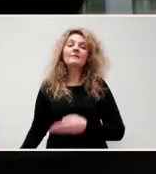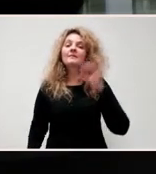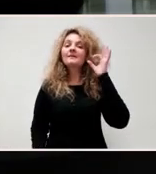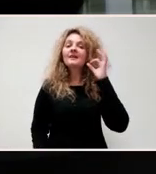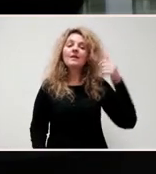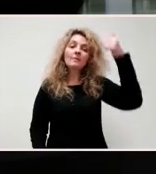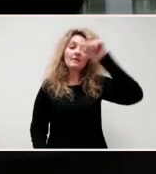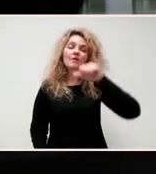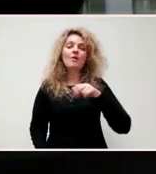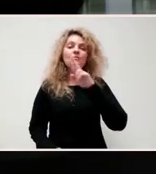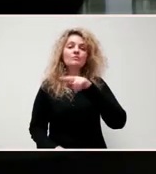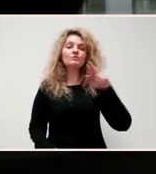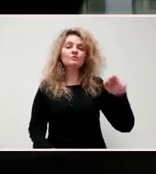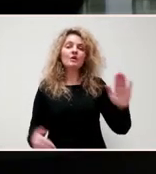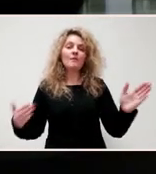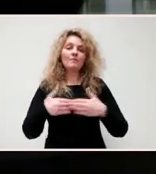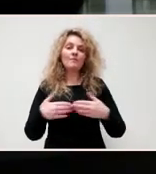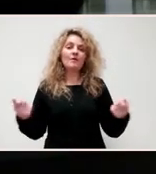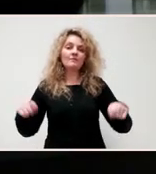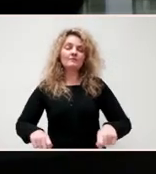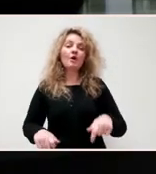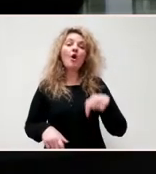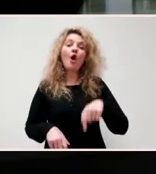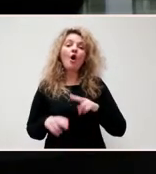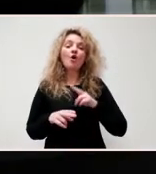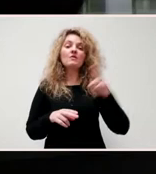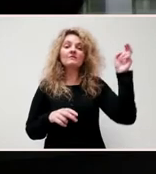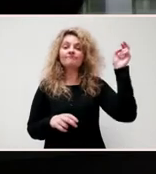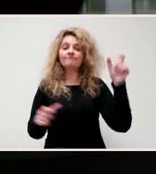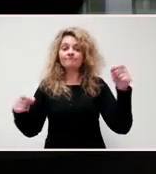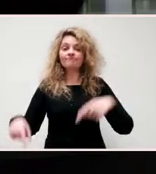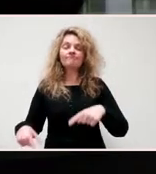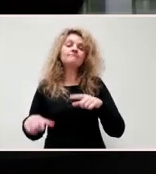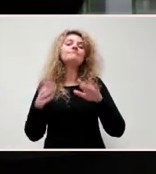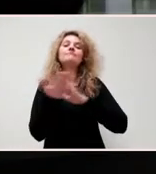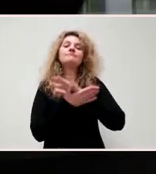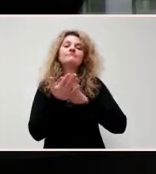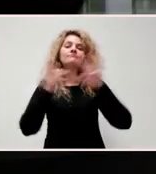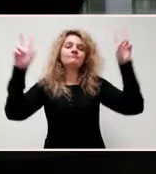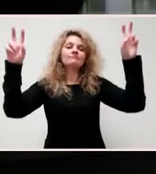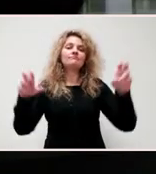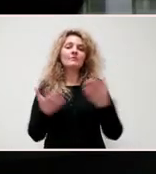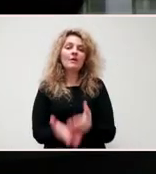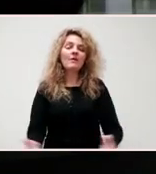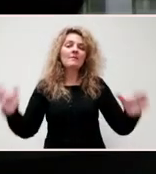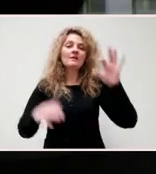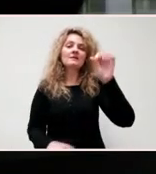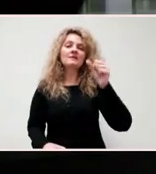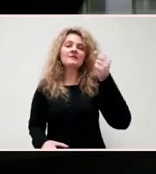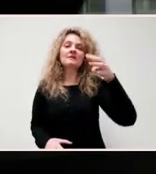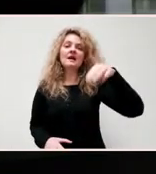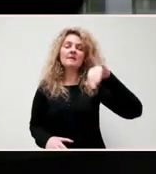Benvidas e benvidos ao Museo a Porta Pechada. Hoxe traiovos o chamado Depósito de Samieira. Foi un achado casual no